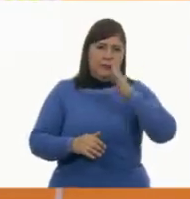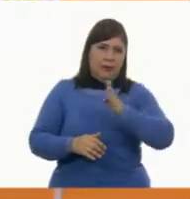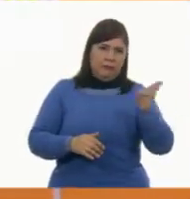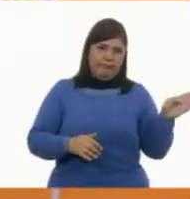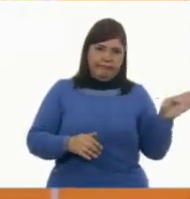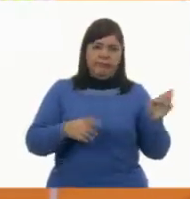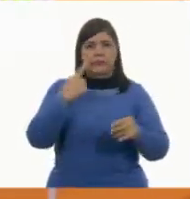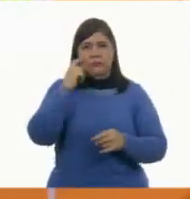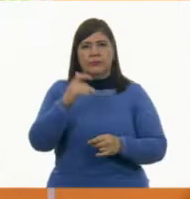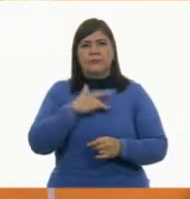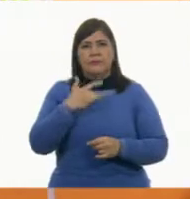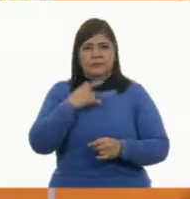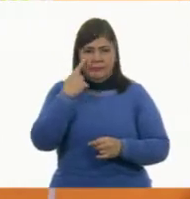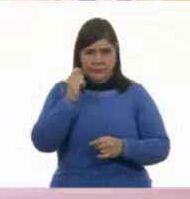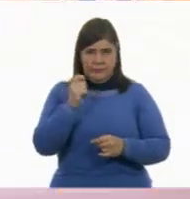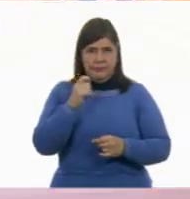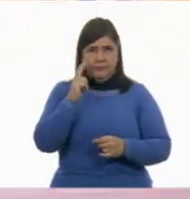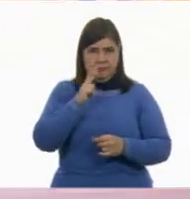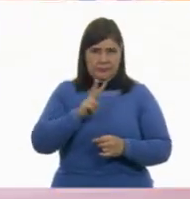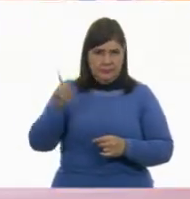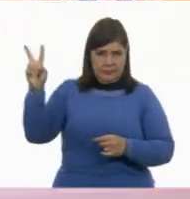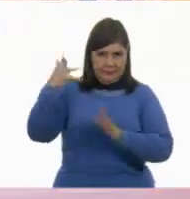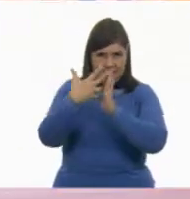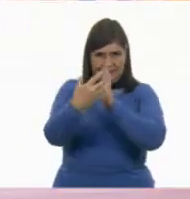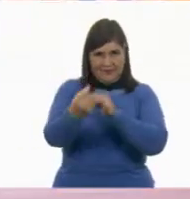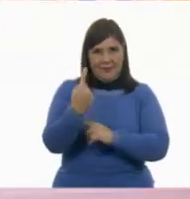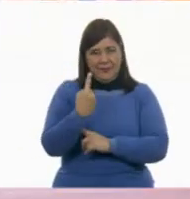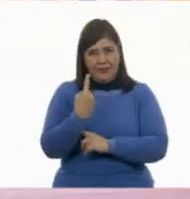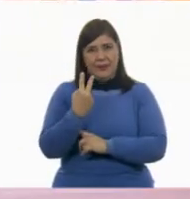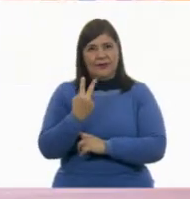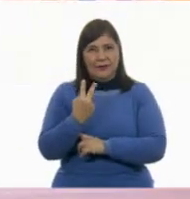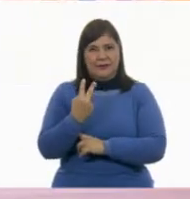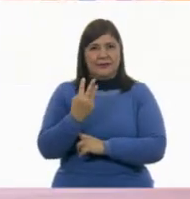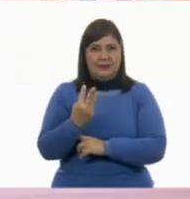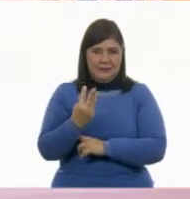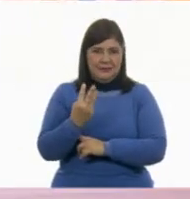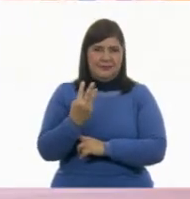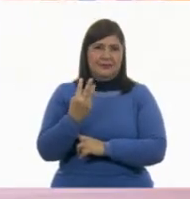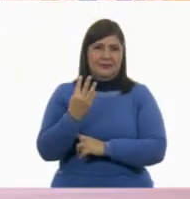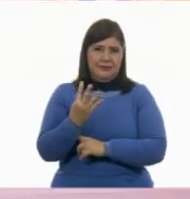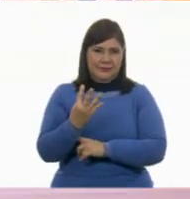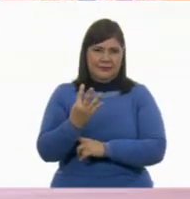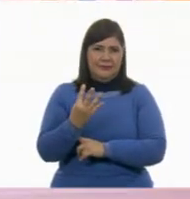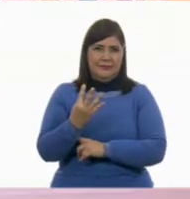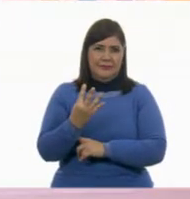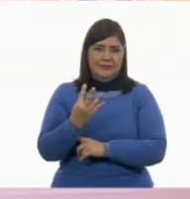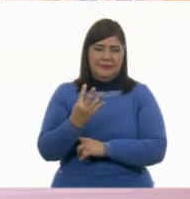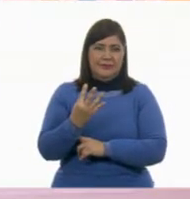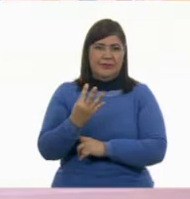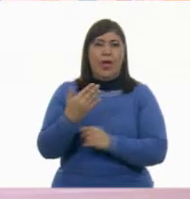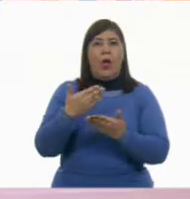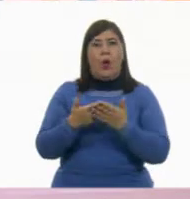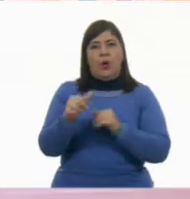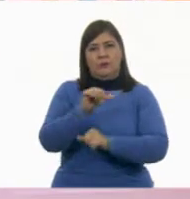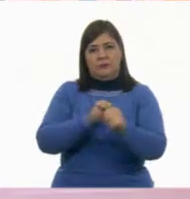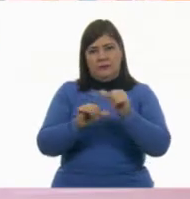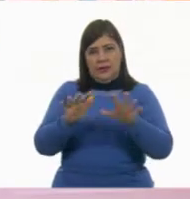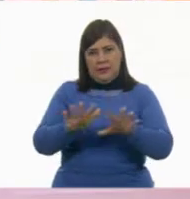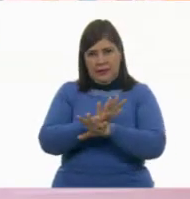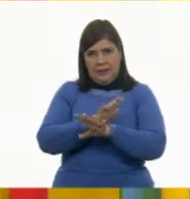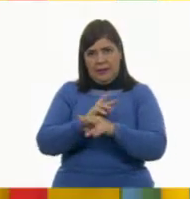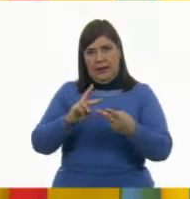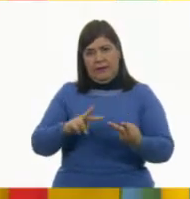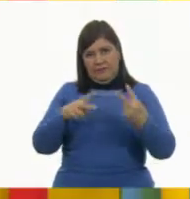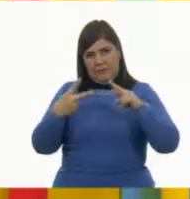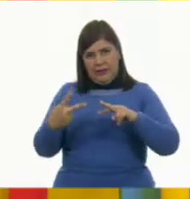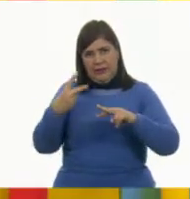¿Ok? Empezamos. 1, 2, 3, 4. Ahora cambiamos al revés.